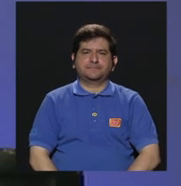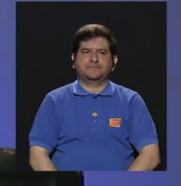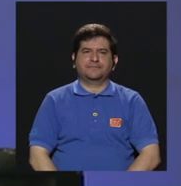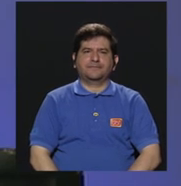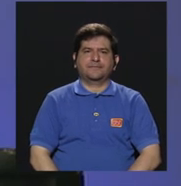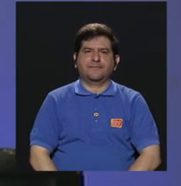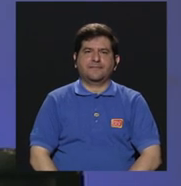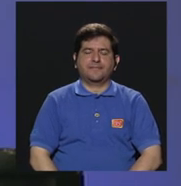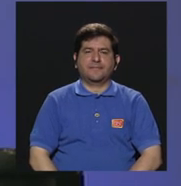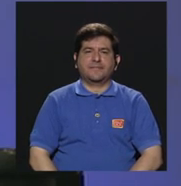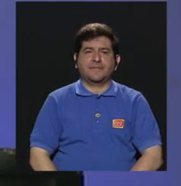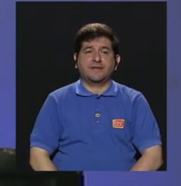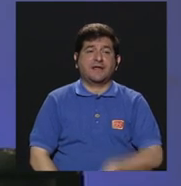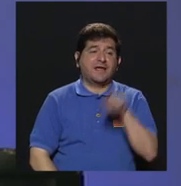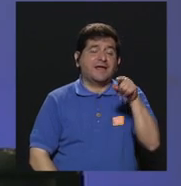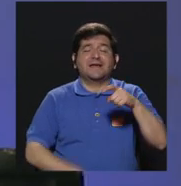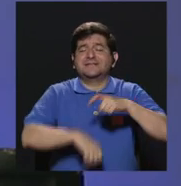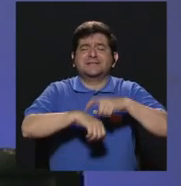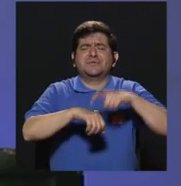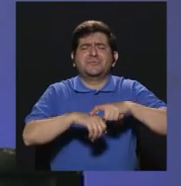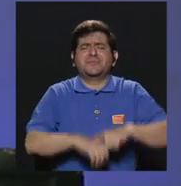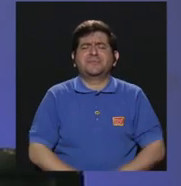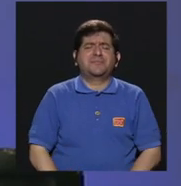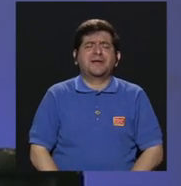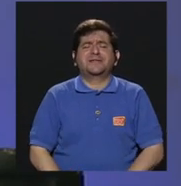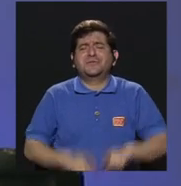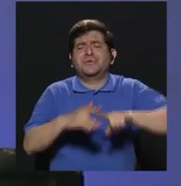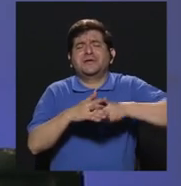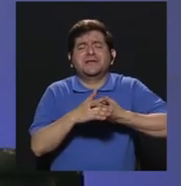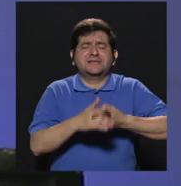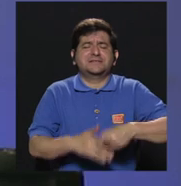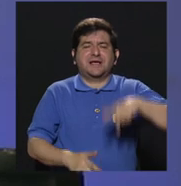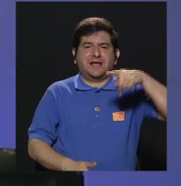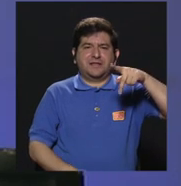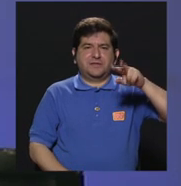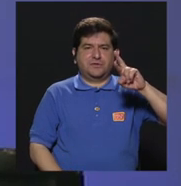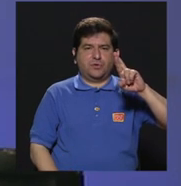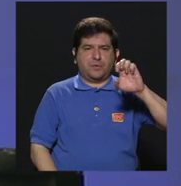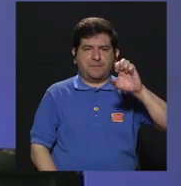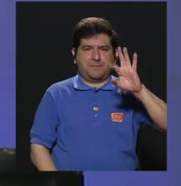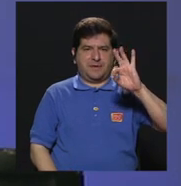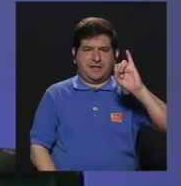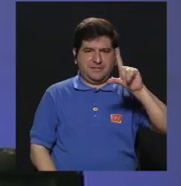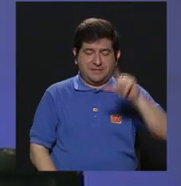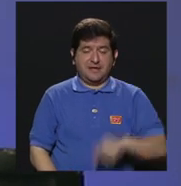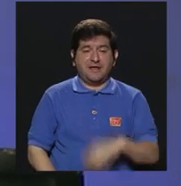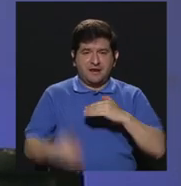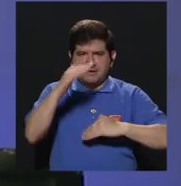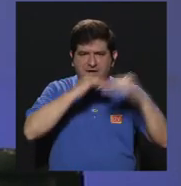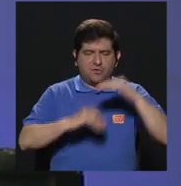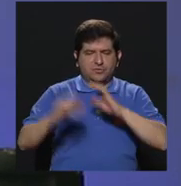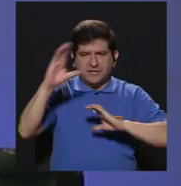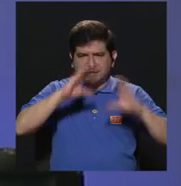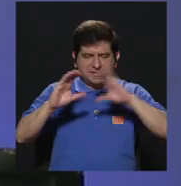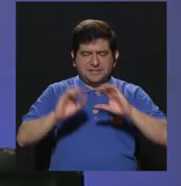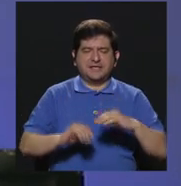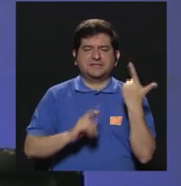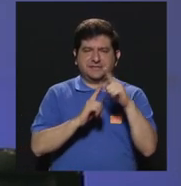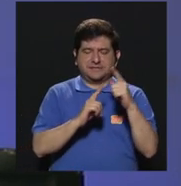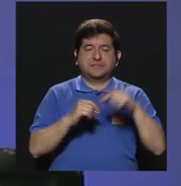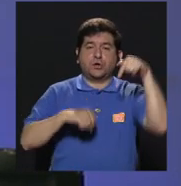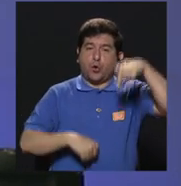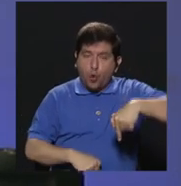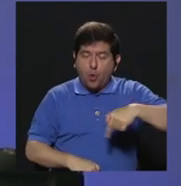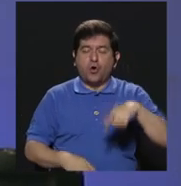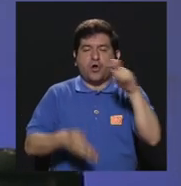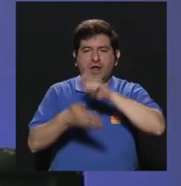1957, en el incipiente pretil de la Facultad de Ciencias y Letras, hoy Escuela de Estudios